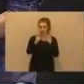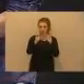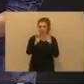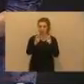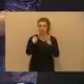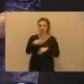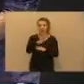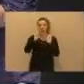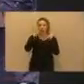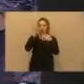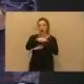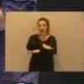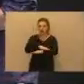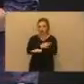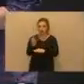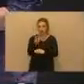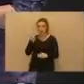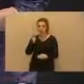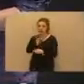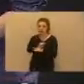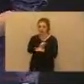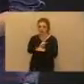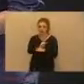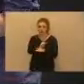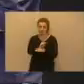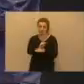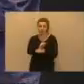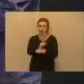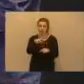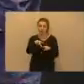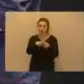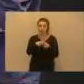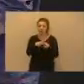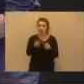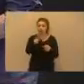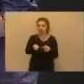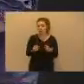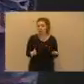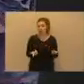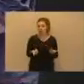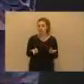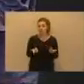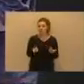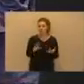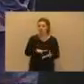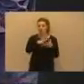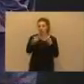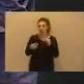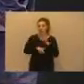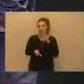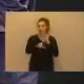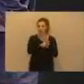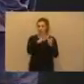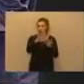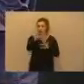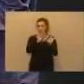parte del Consejo de Gobierno se invierta las instrucciones y se invierta también la aplicación de la ley a la hora de